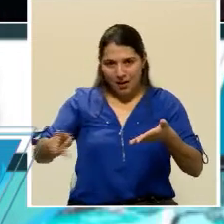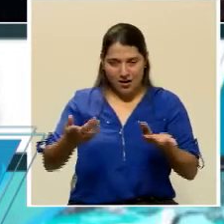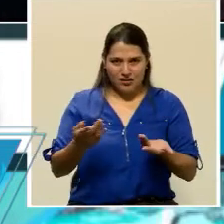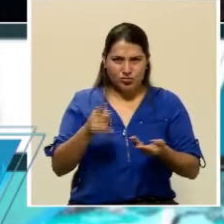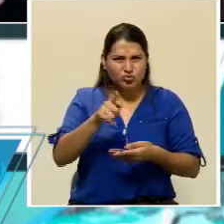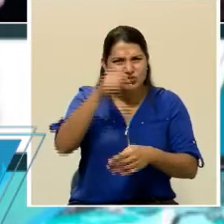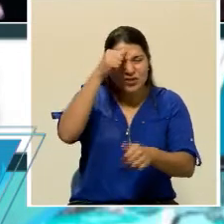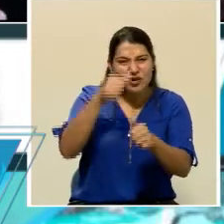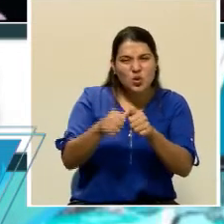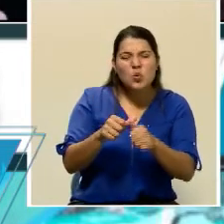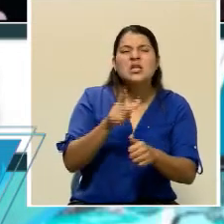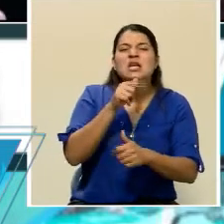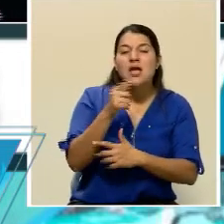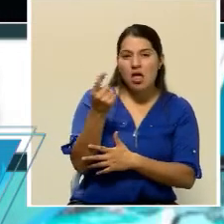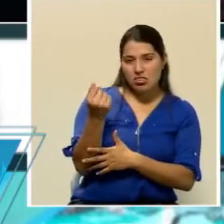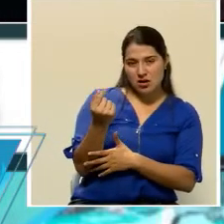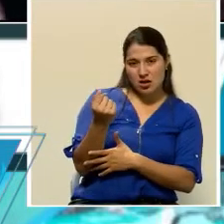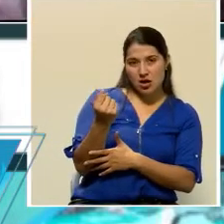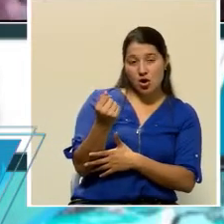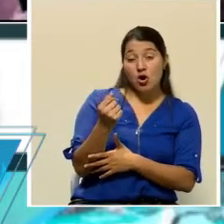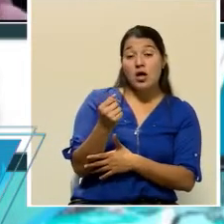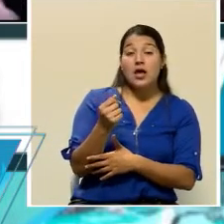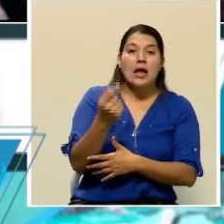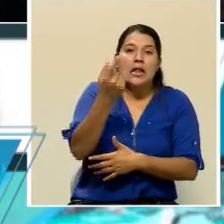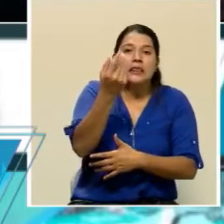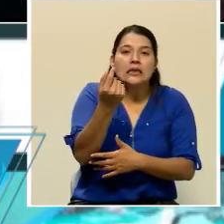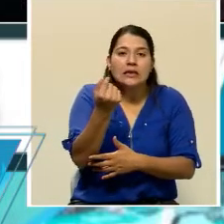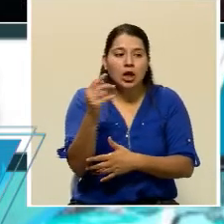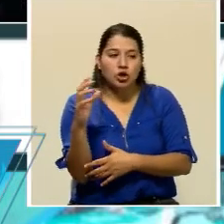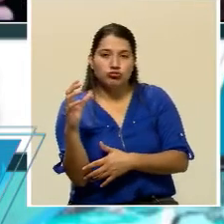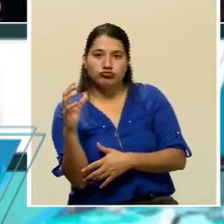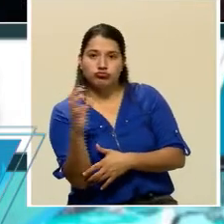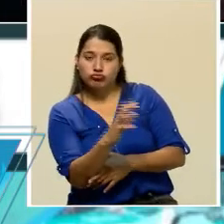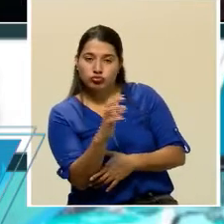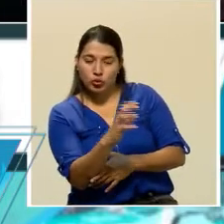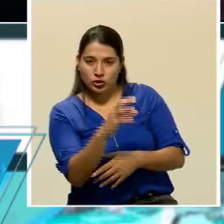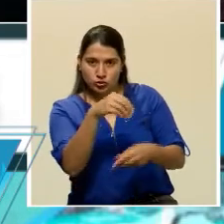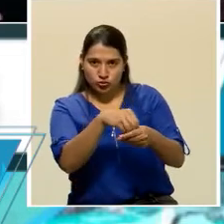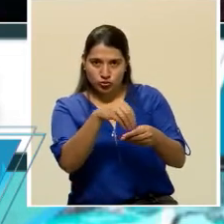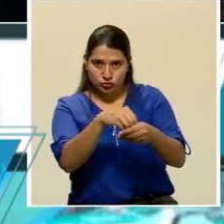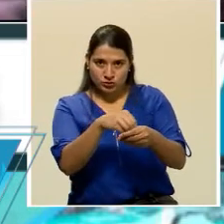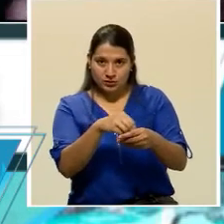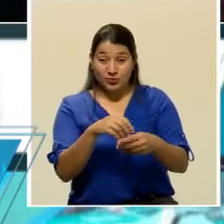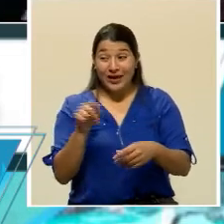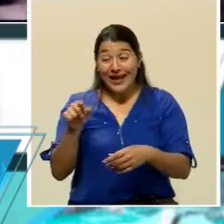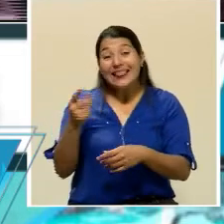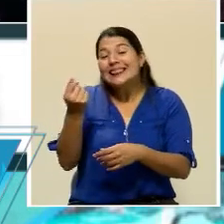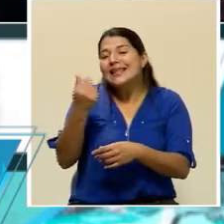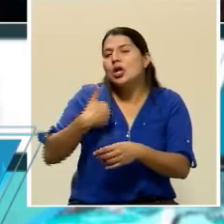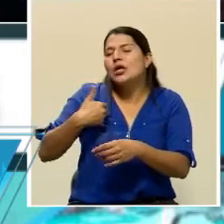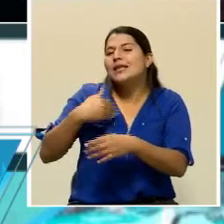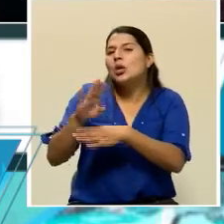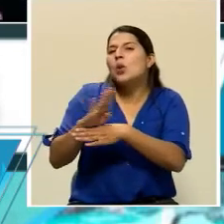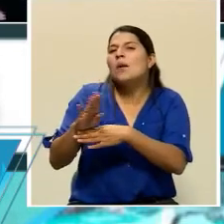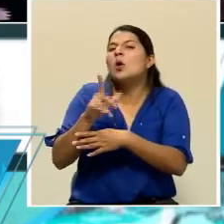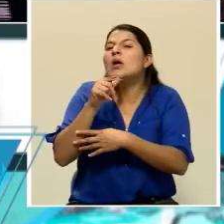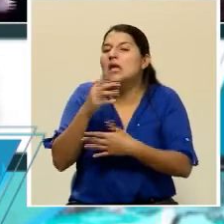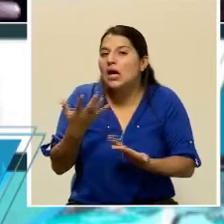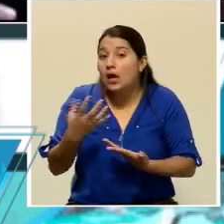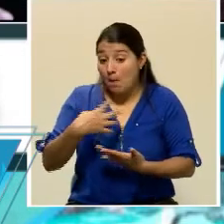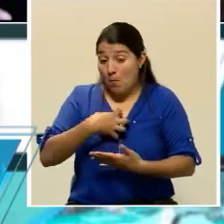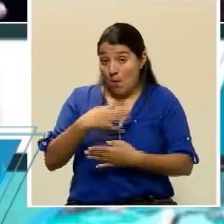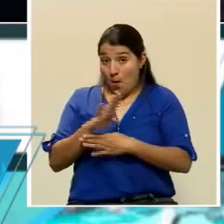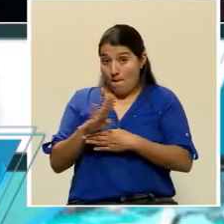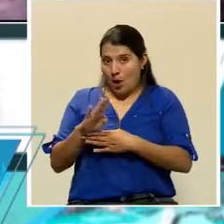de nadie, el dinero es de los ahorrantes, de manera que los bancos también tienen que cuidarlo, y por eso hemos venido